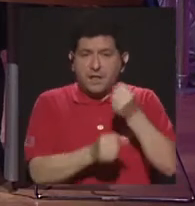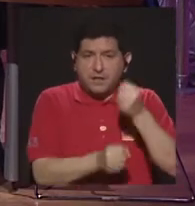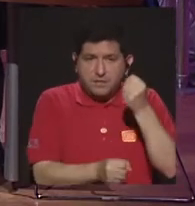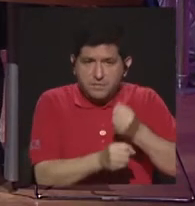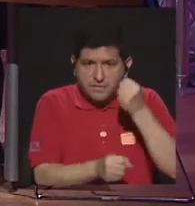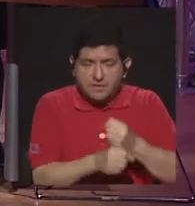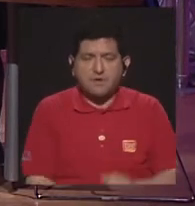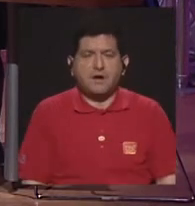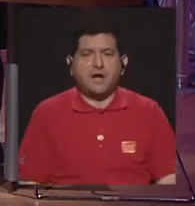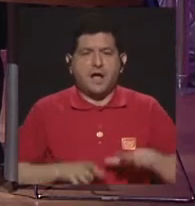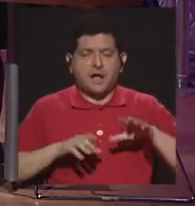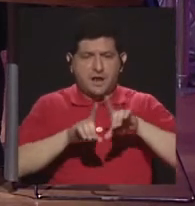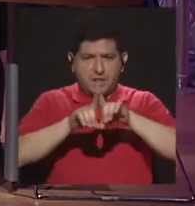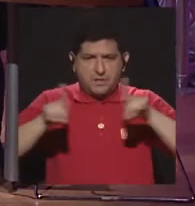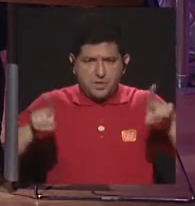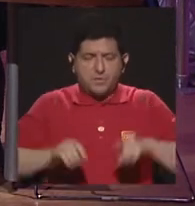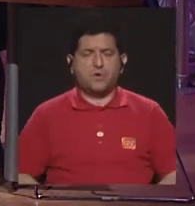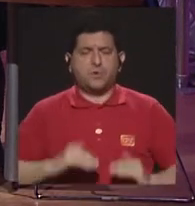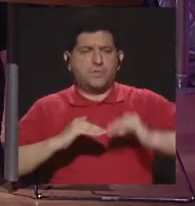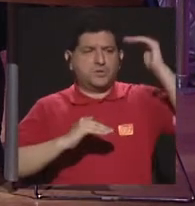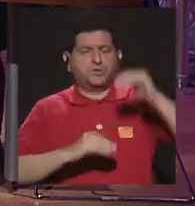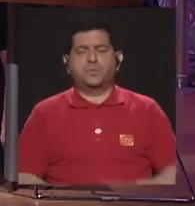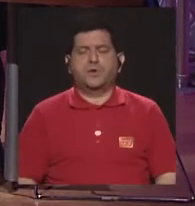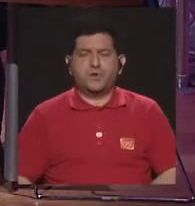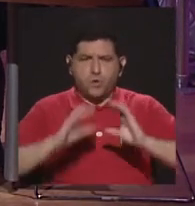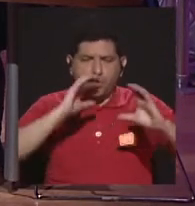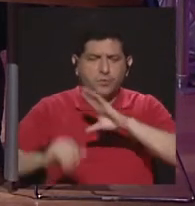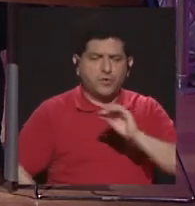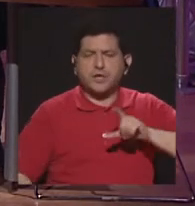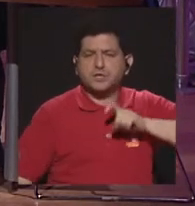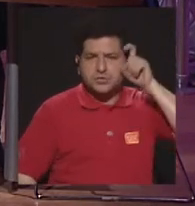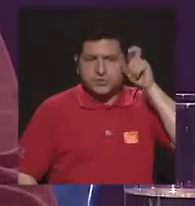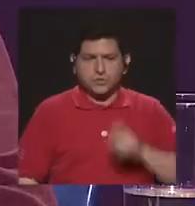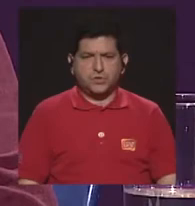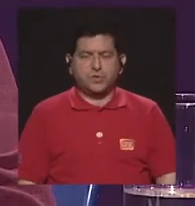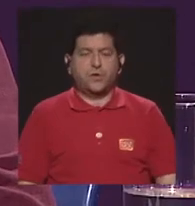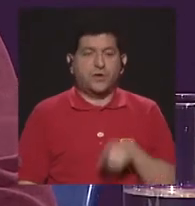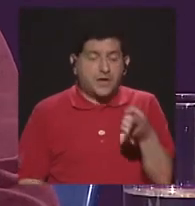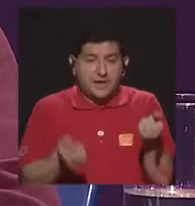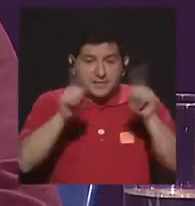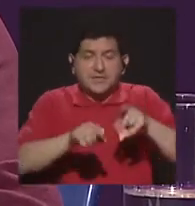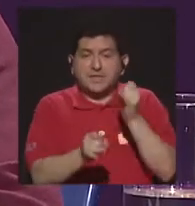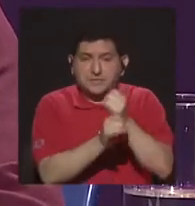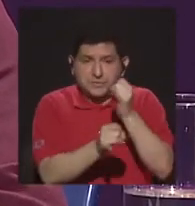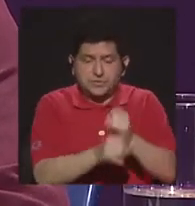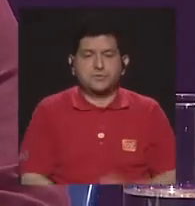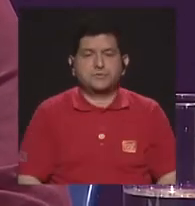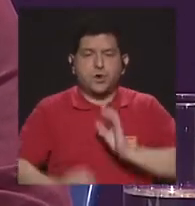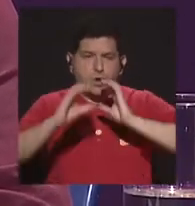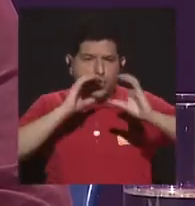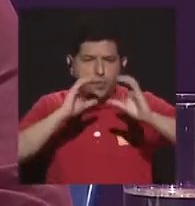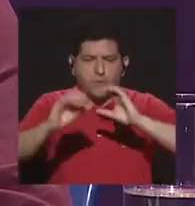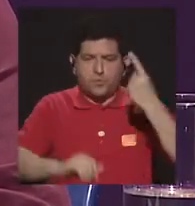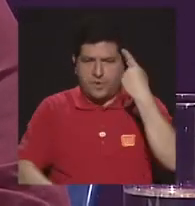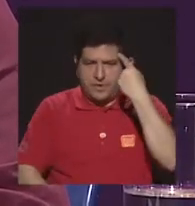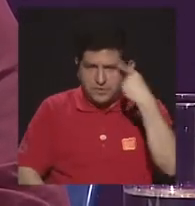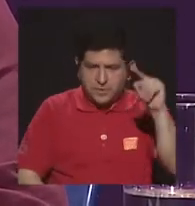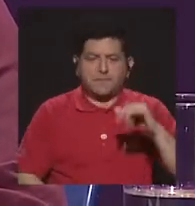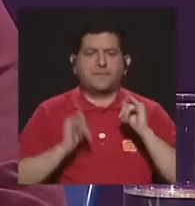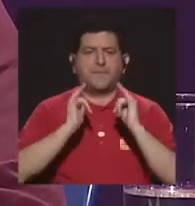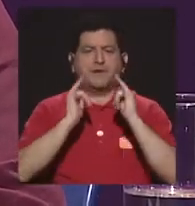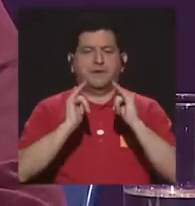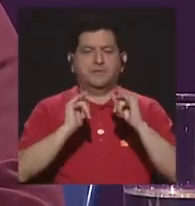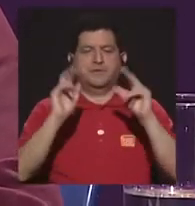trabaja en el Diploma Superior de Comunicación y Género dictado por la entidad que se llama Comunicación para la